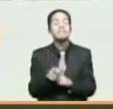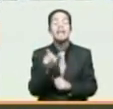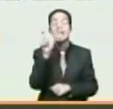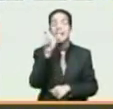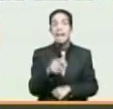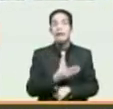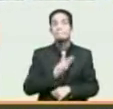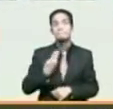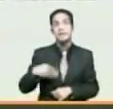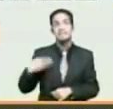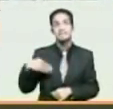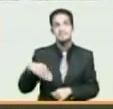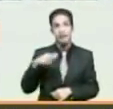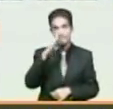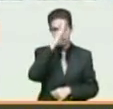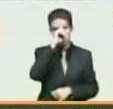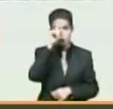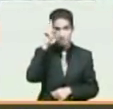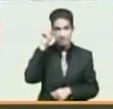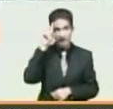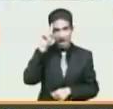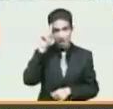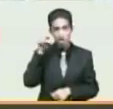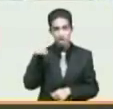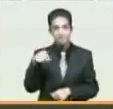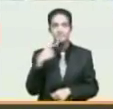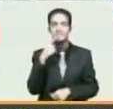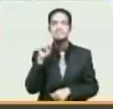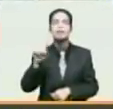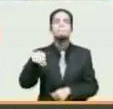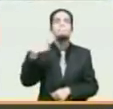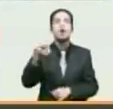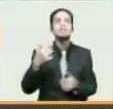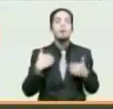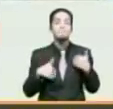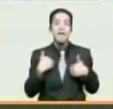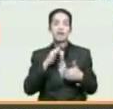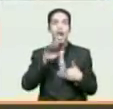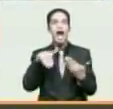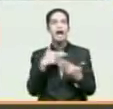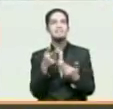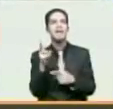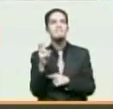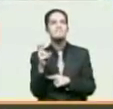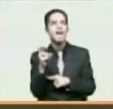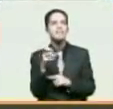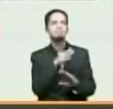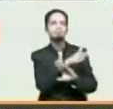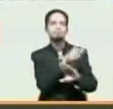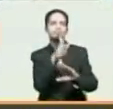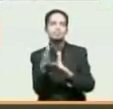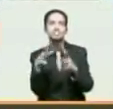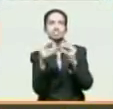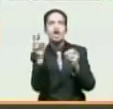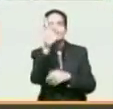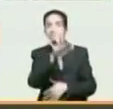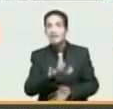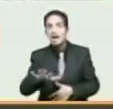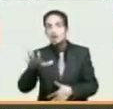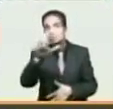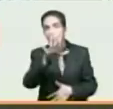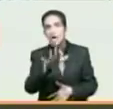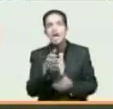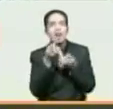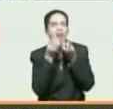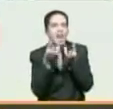Nacional Constituyente, Diosdado Cabello, aseguró que desde el próximo miércoles hasta el viernes estarán en el interior del país para rendir cuentas de lo que ha sido un año